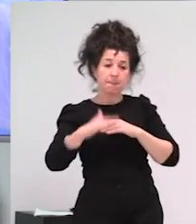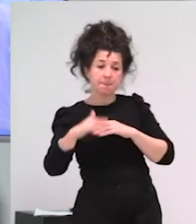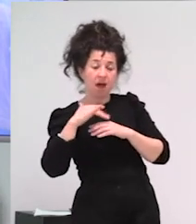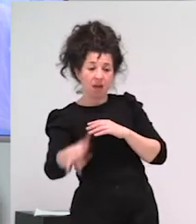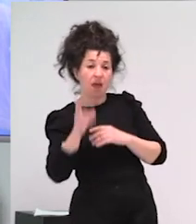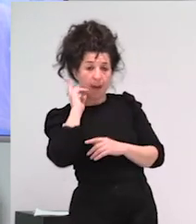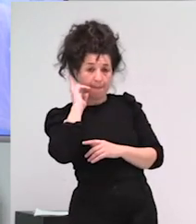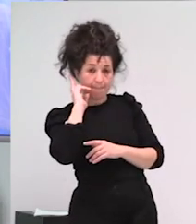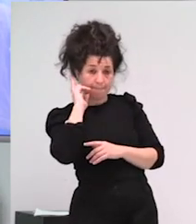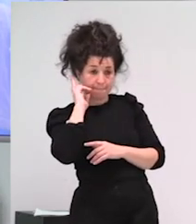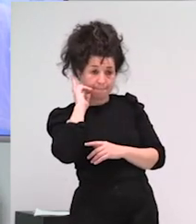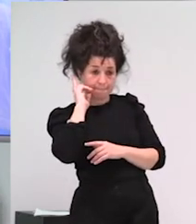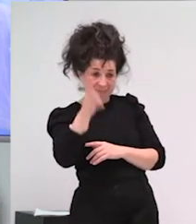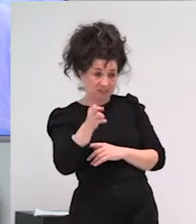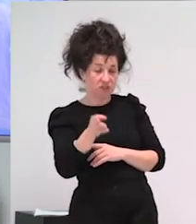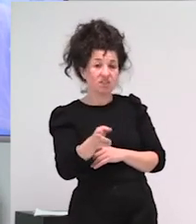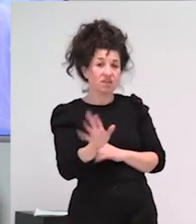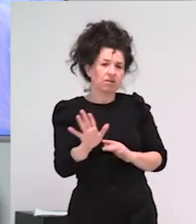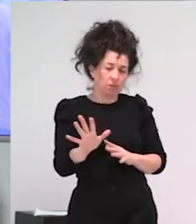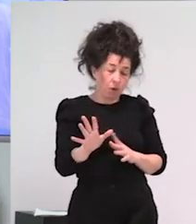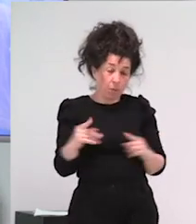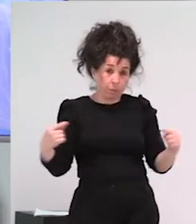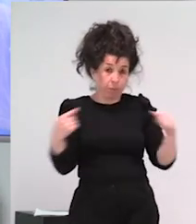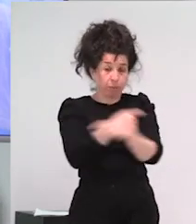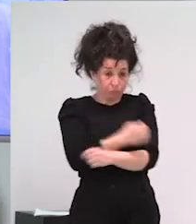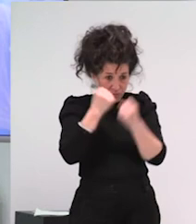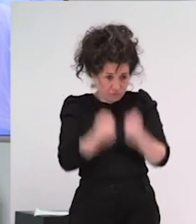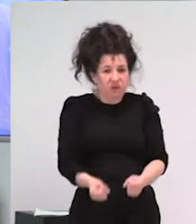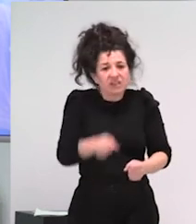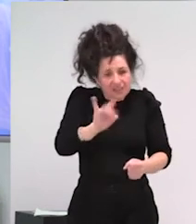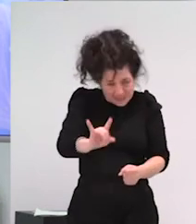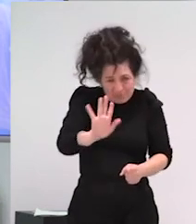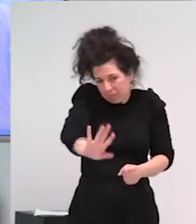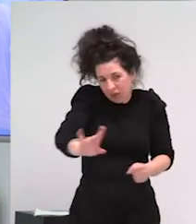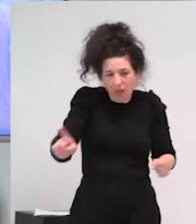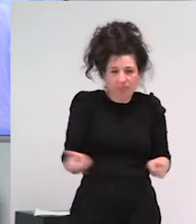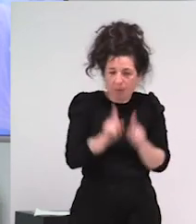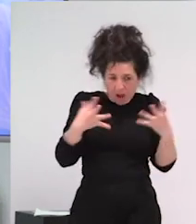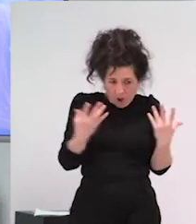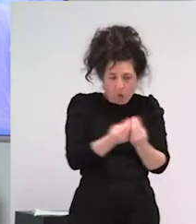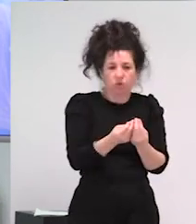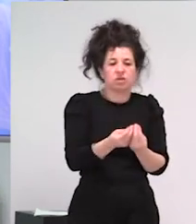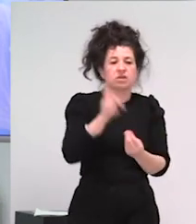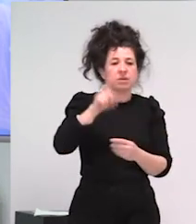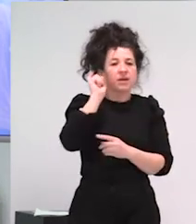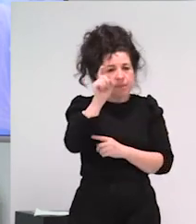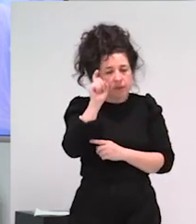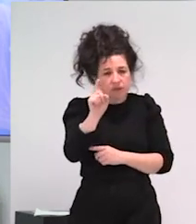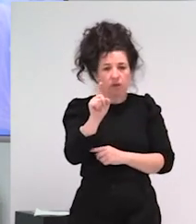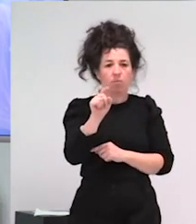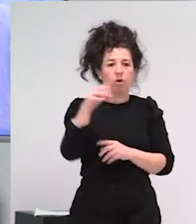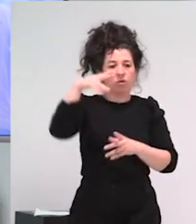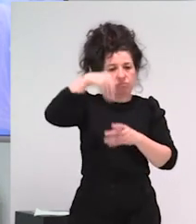con Marea Pensionista también, pero bueno, ahí estaban las compañeras. También venían profesoras implicadas en la educación